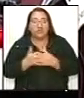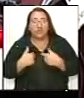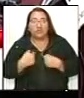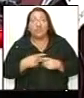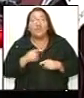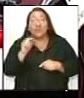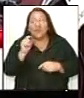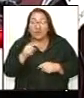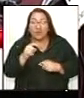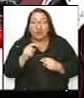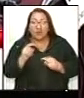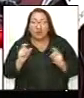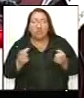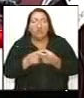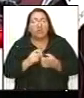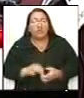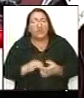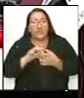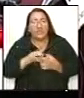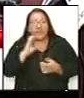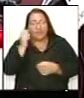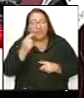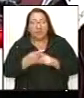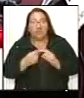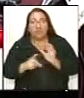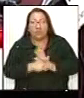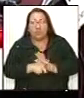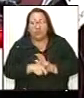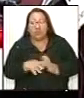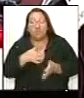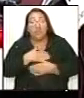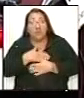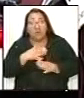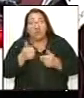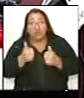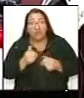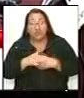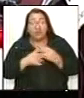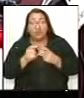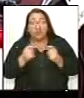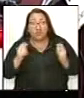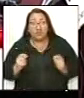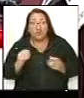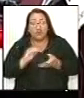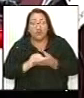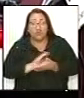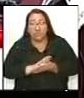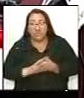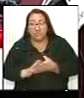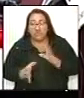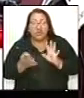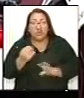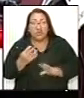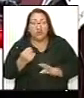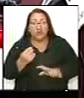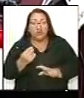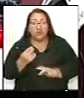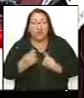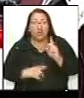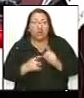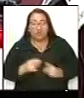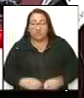pero esta es una comisión muy especial creada por ley. Y me parece muy bien que el tribunal haya dejado sin efecto el